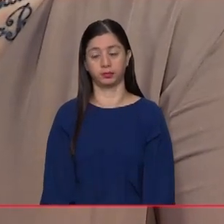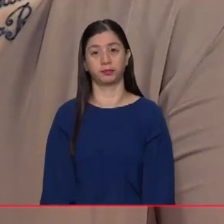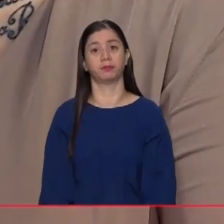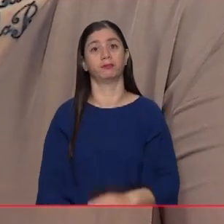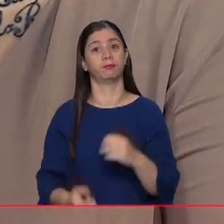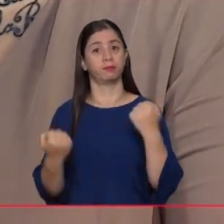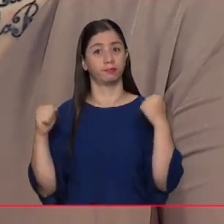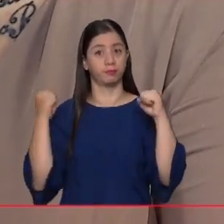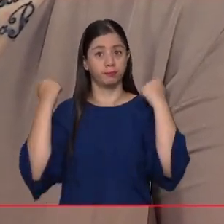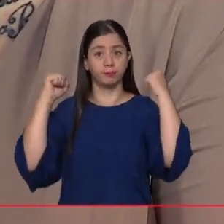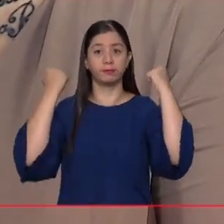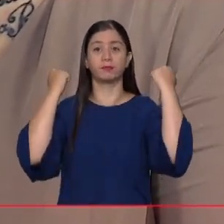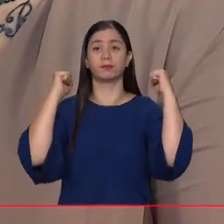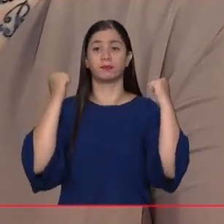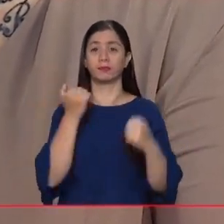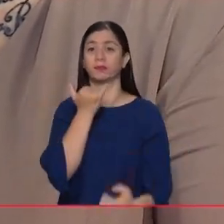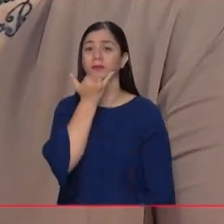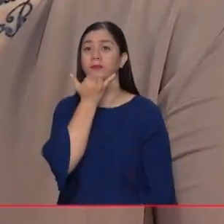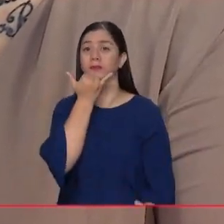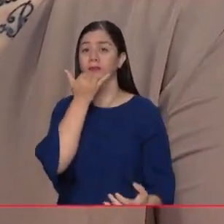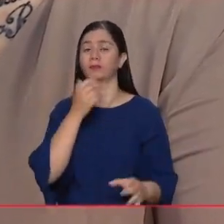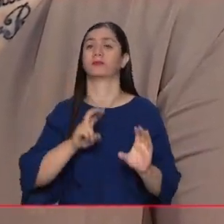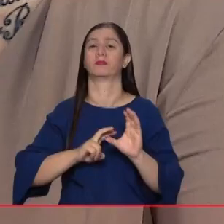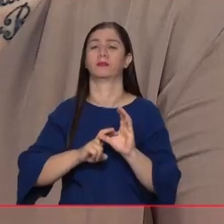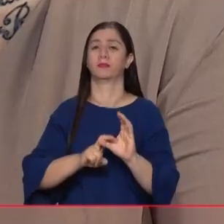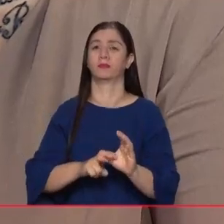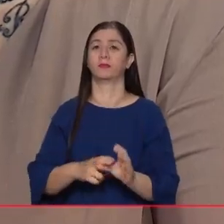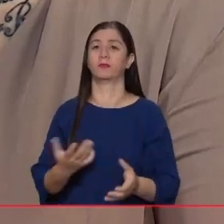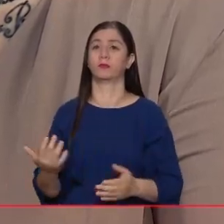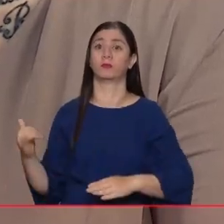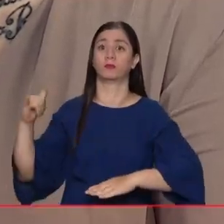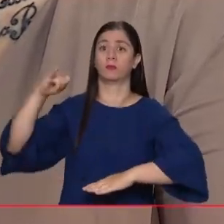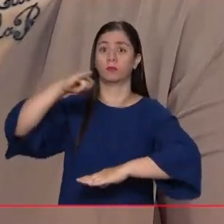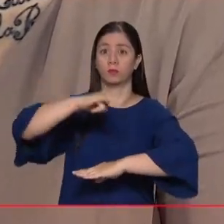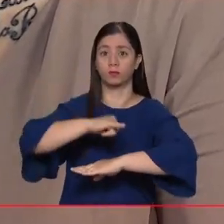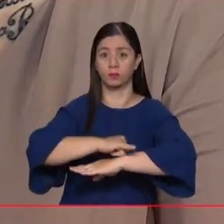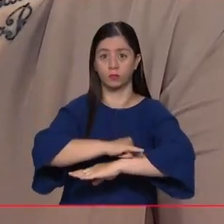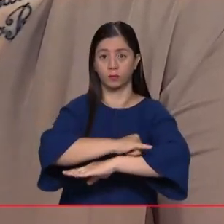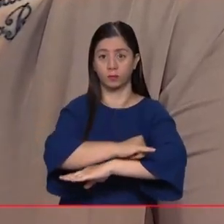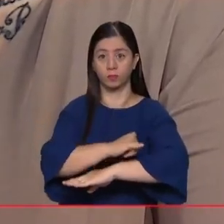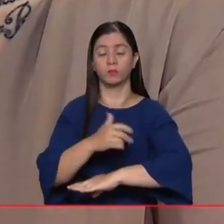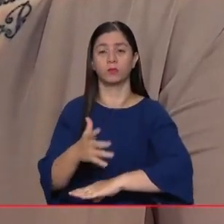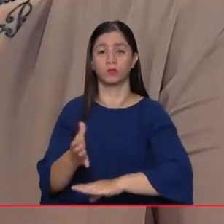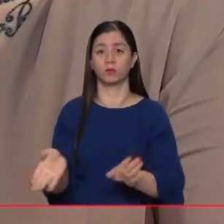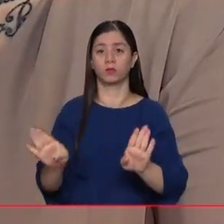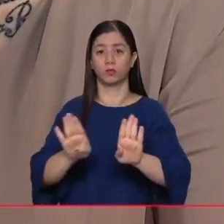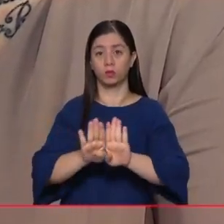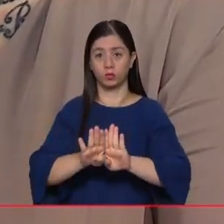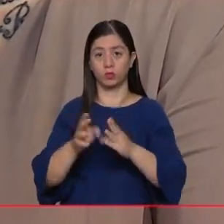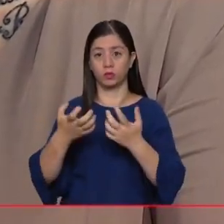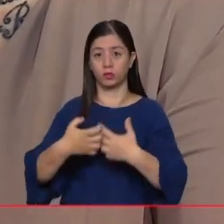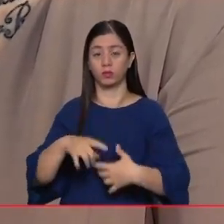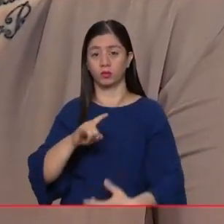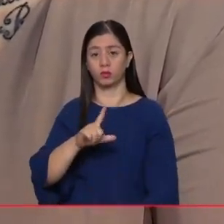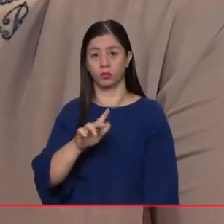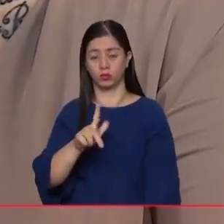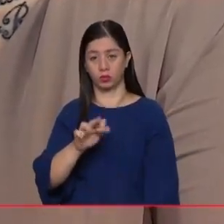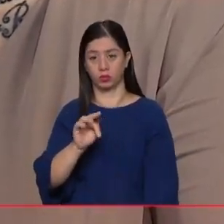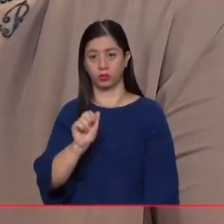sigue la preocupación por lo que está sucediendo con el transporte aéreo. Con el cierre de operaciones de Ultraer, cientos